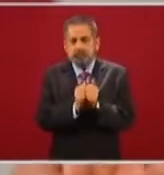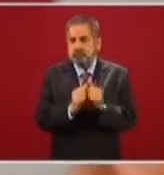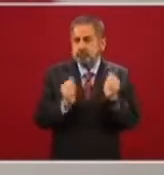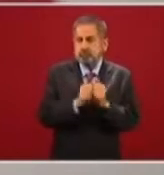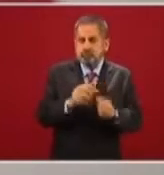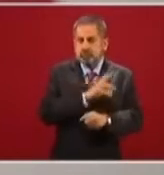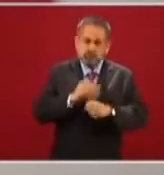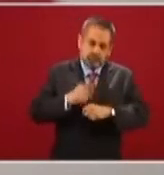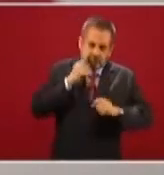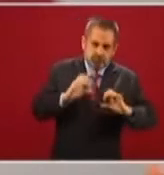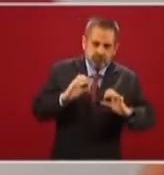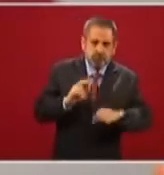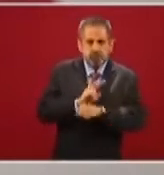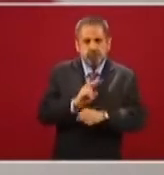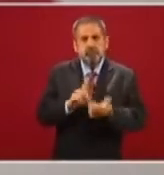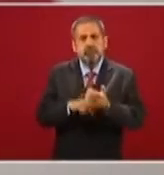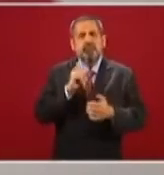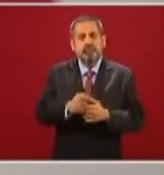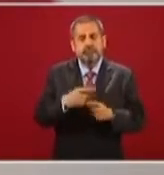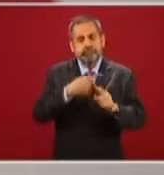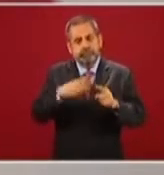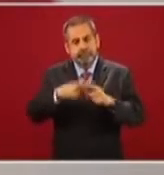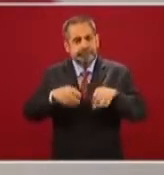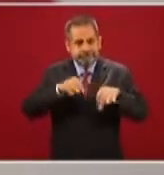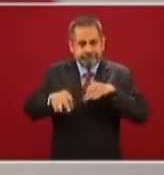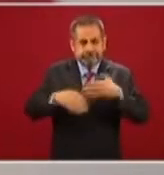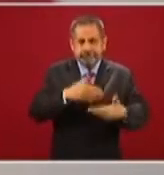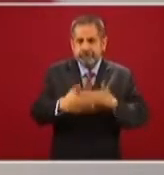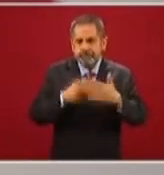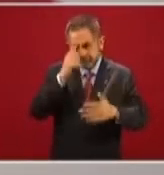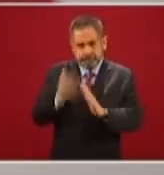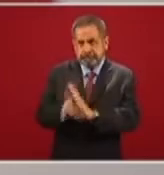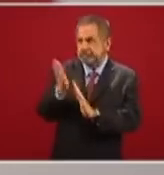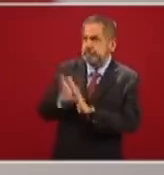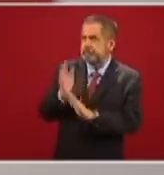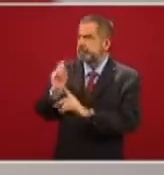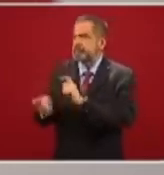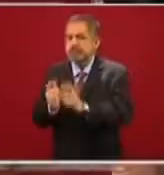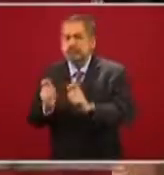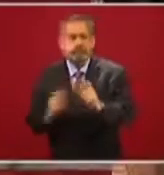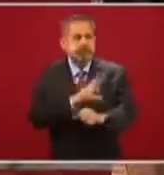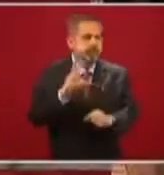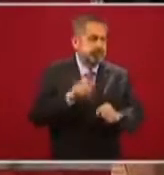permanente, cuidadoso, de todo lo que son los trabajos de la obra de construcción de este aeropuerto.